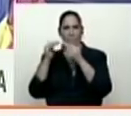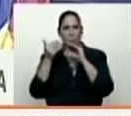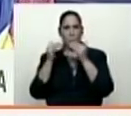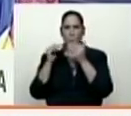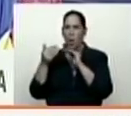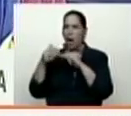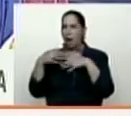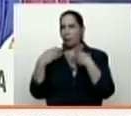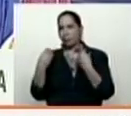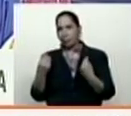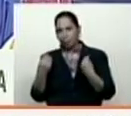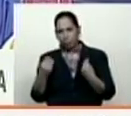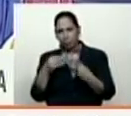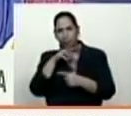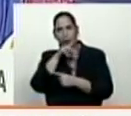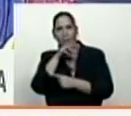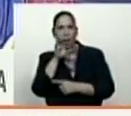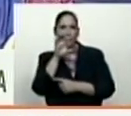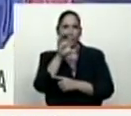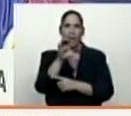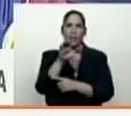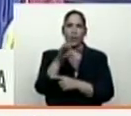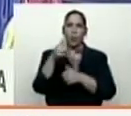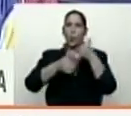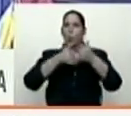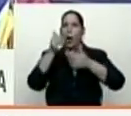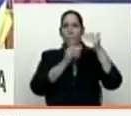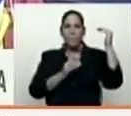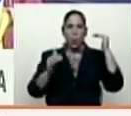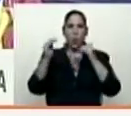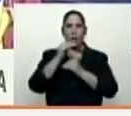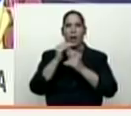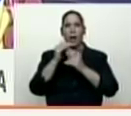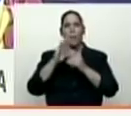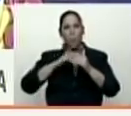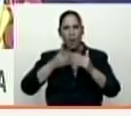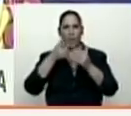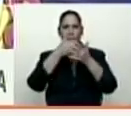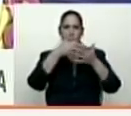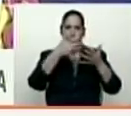a un país? ¿Con qué moral pueden escribir cartas